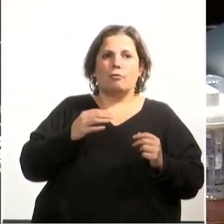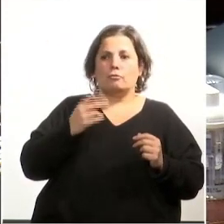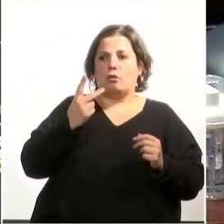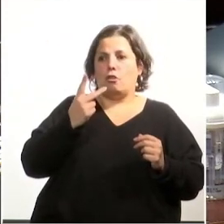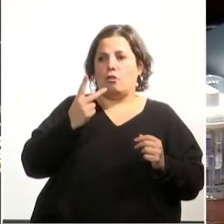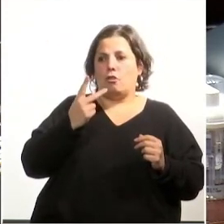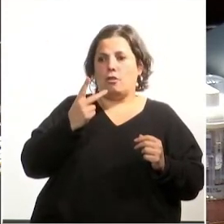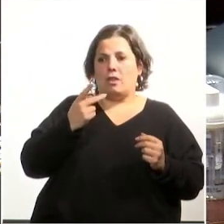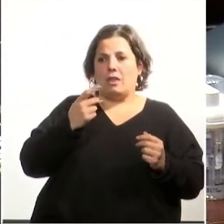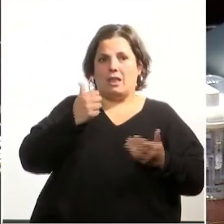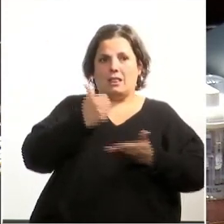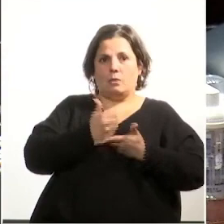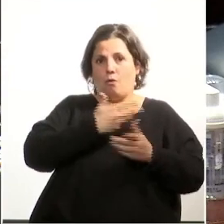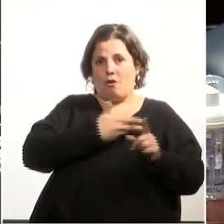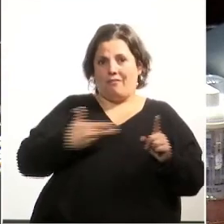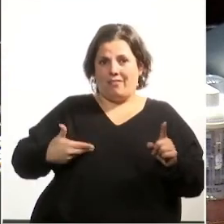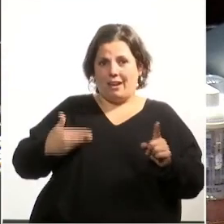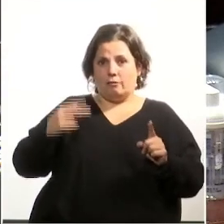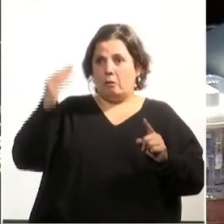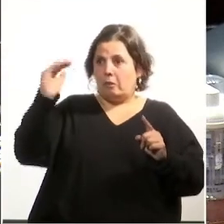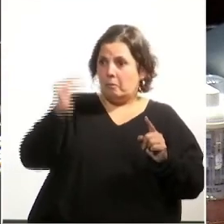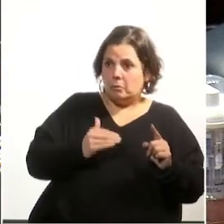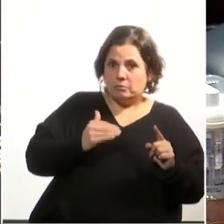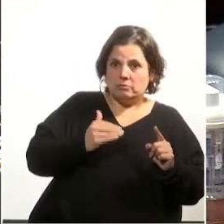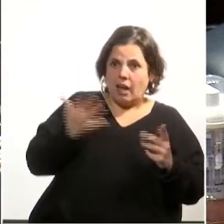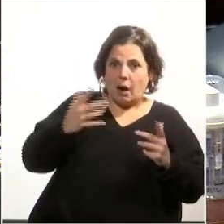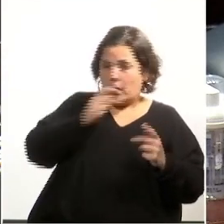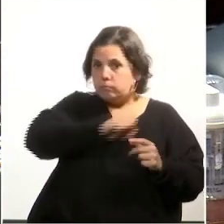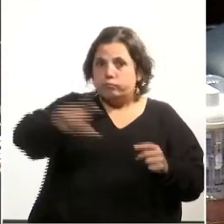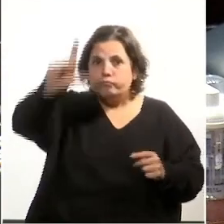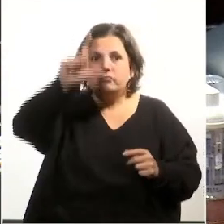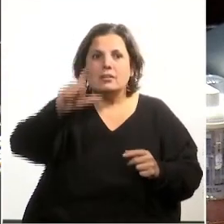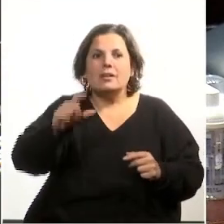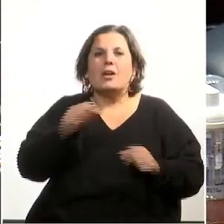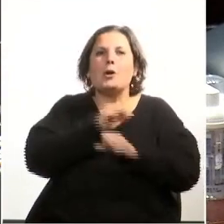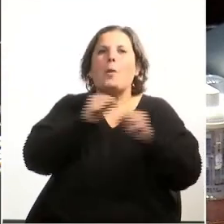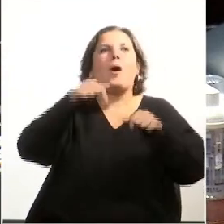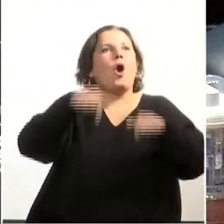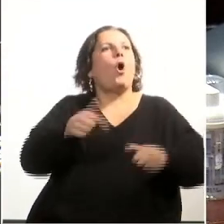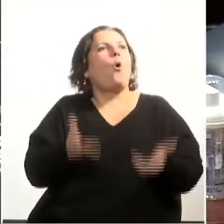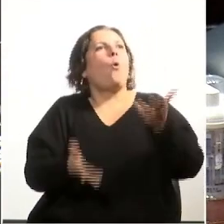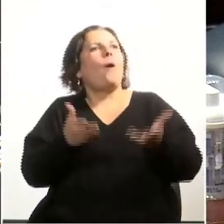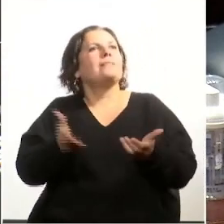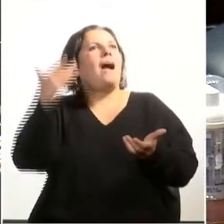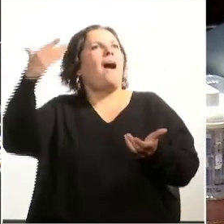años de gobierno y que ahora parece tener un empuje, no los podemos juzgar en el día de hoy,